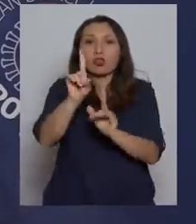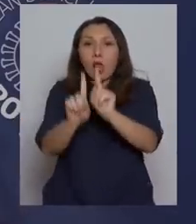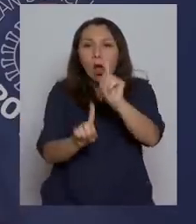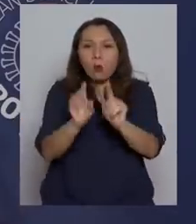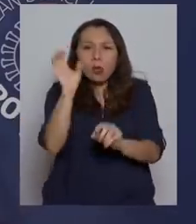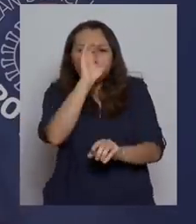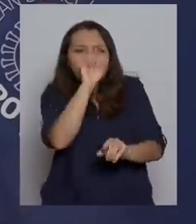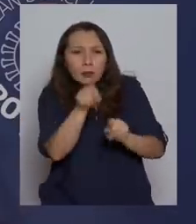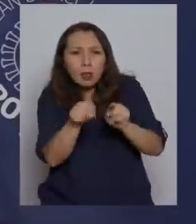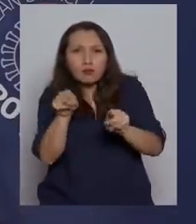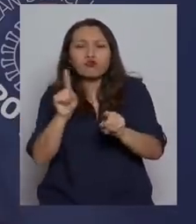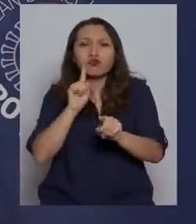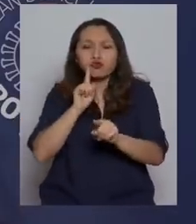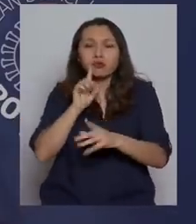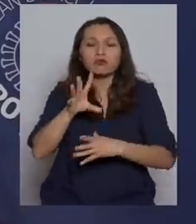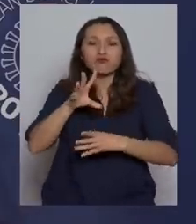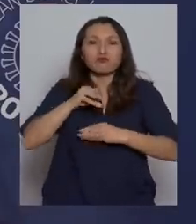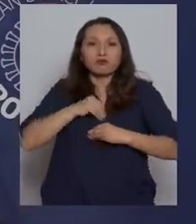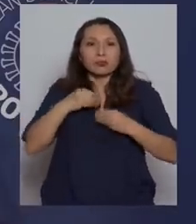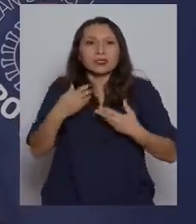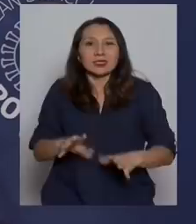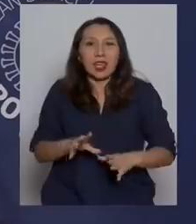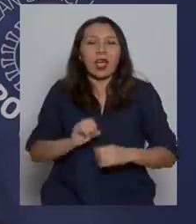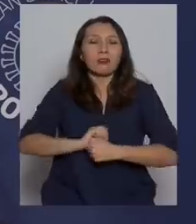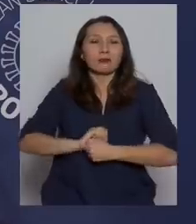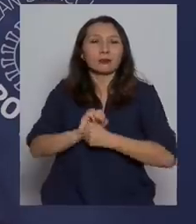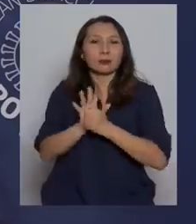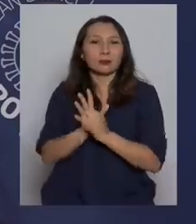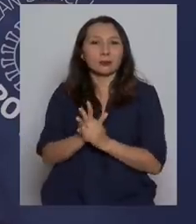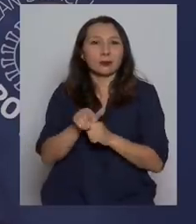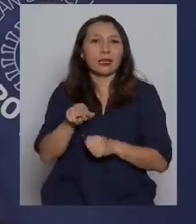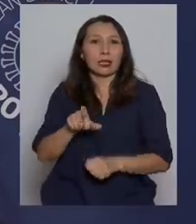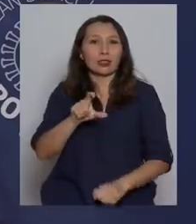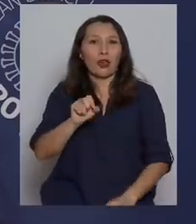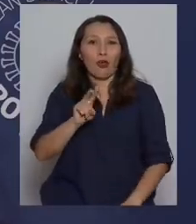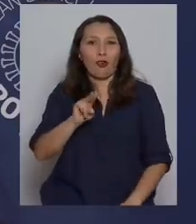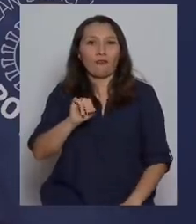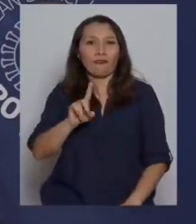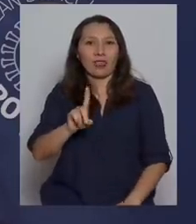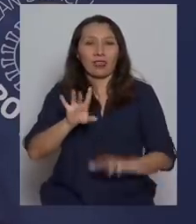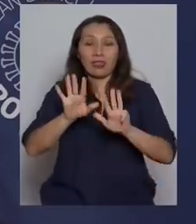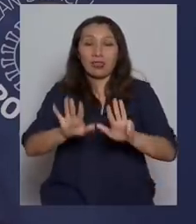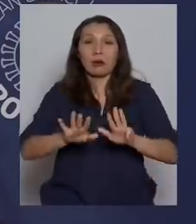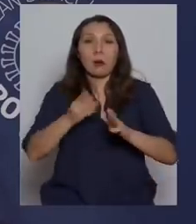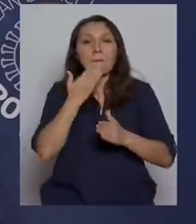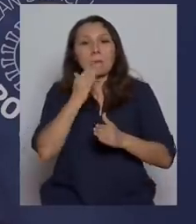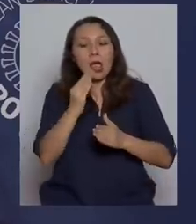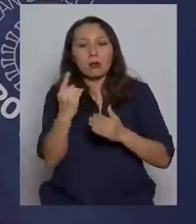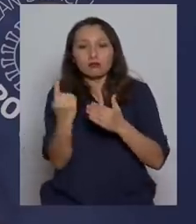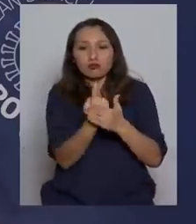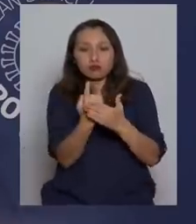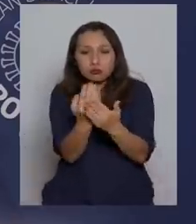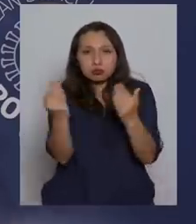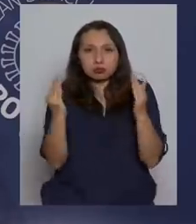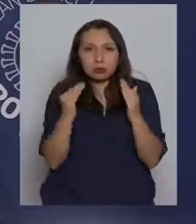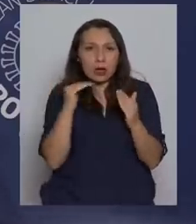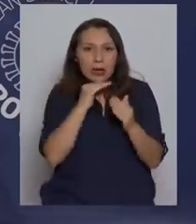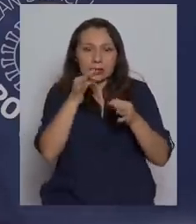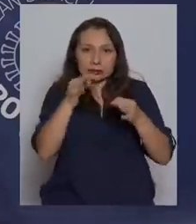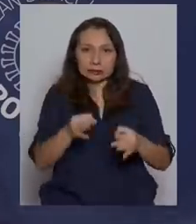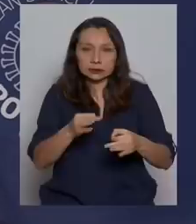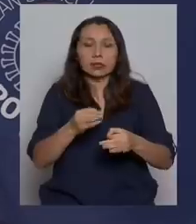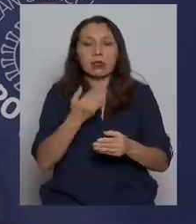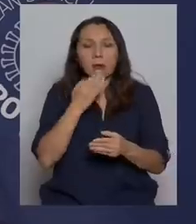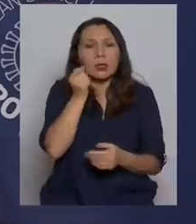aquellas personas que viven con COVID-19, que están contagiadas con COVID-19, para poder aislarlas oportunamente y para